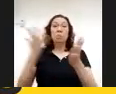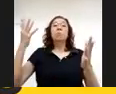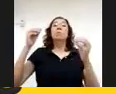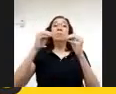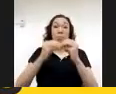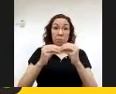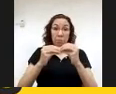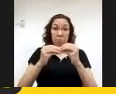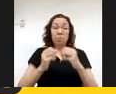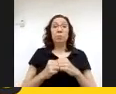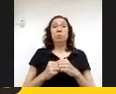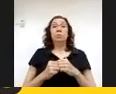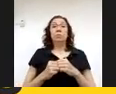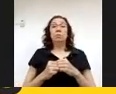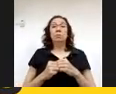más.